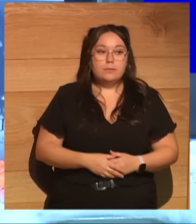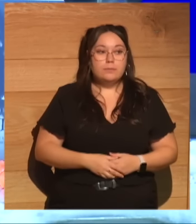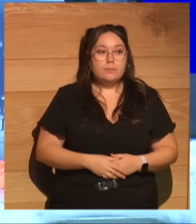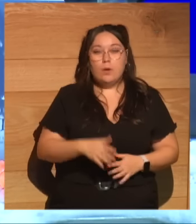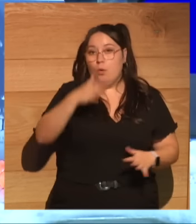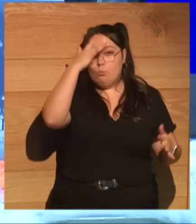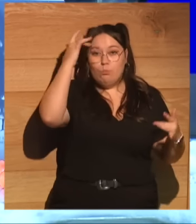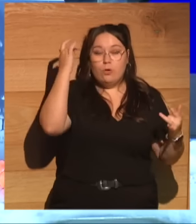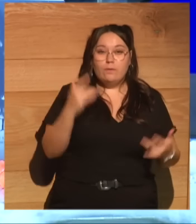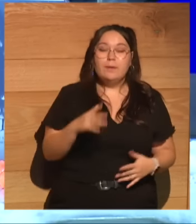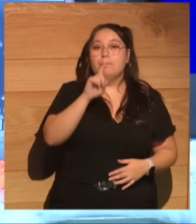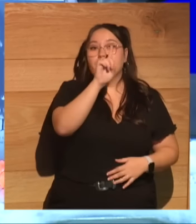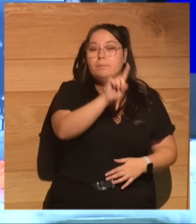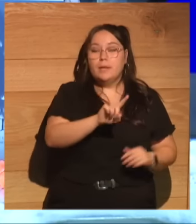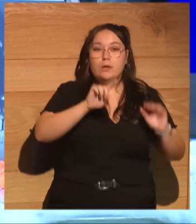Por fin, en